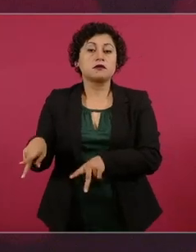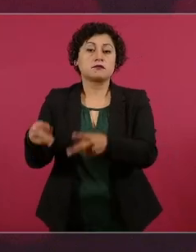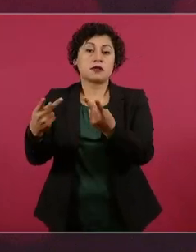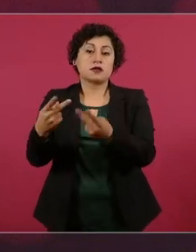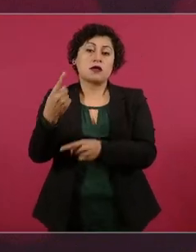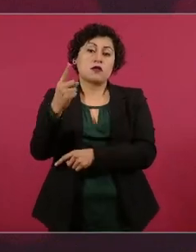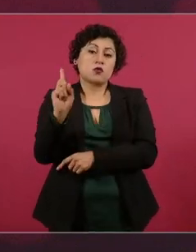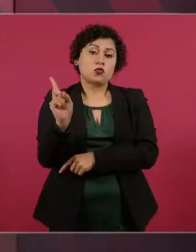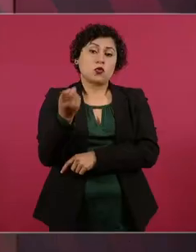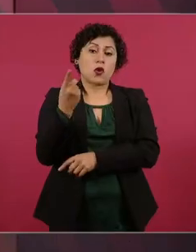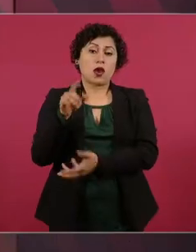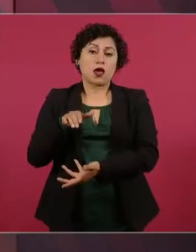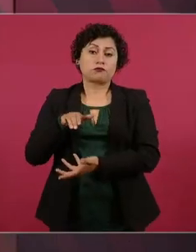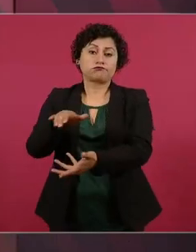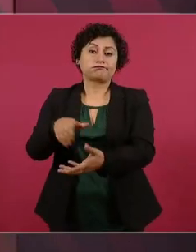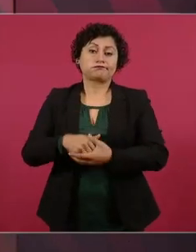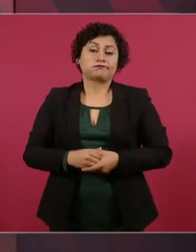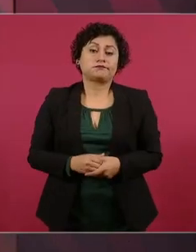barril.